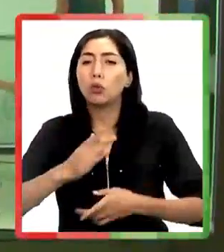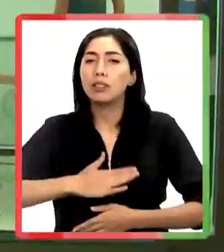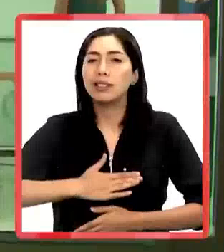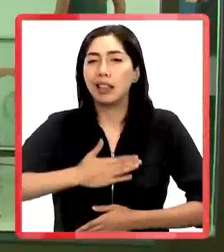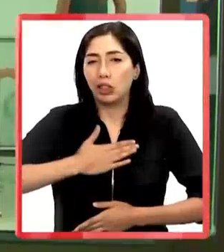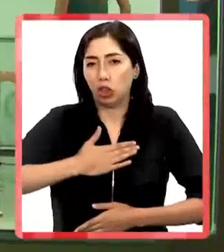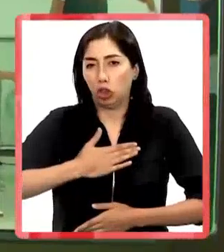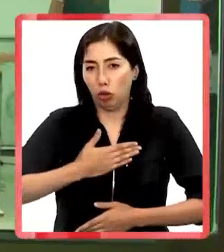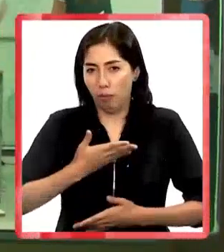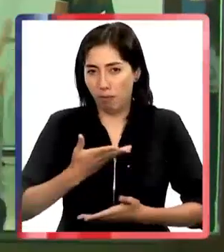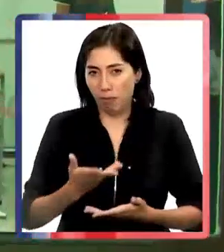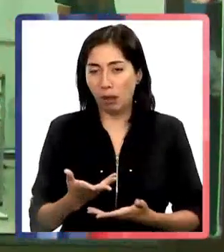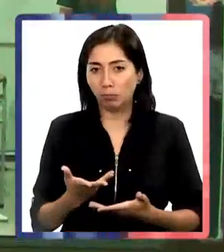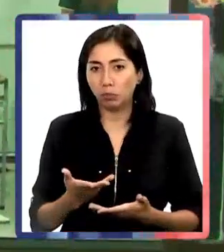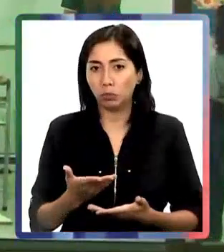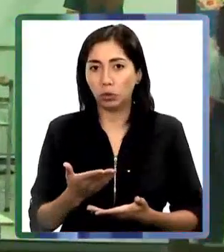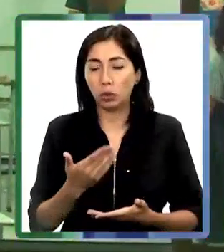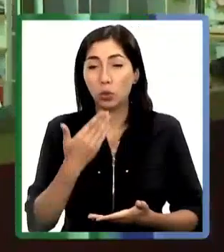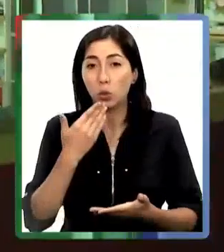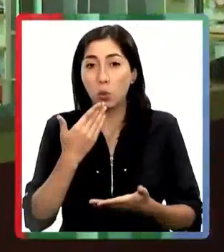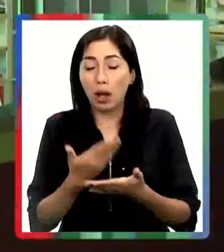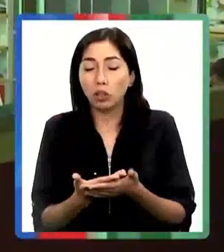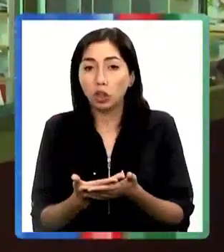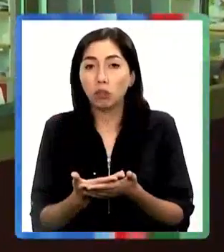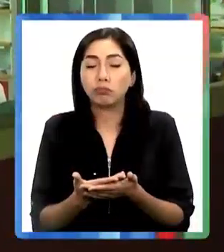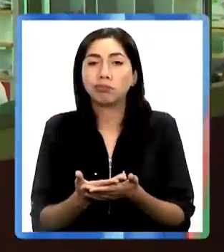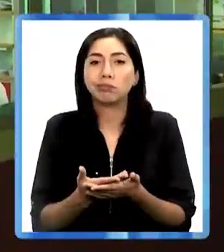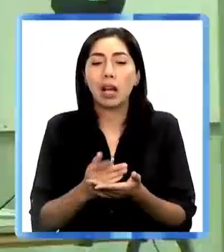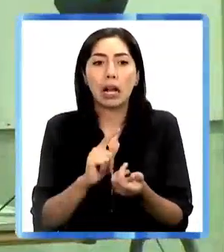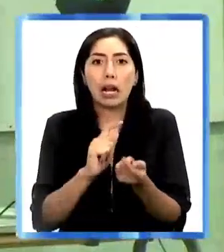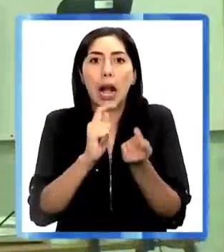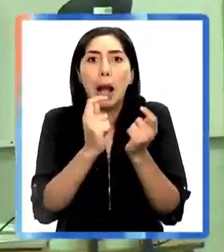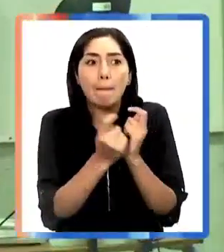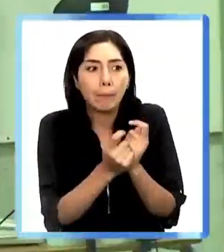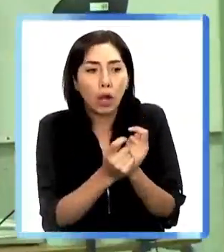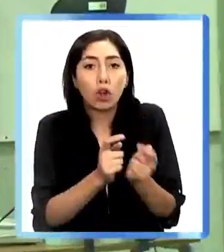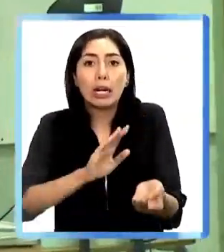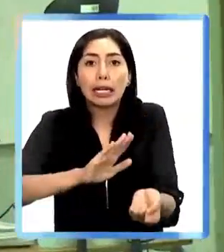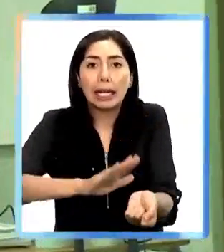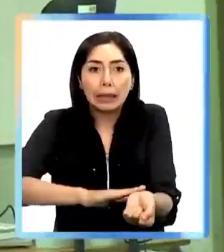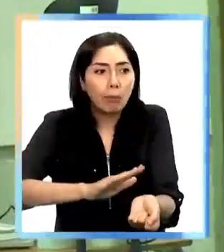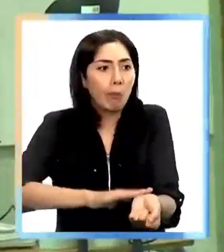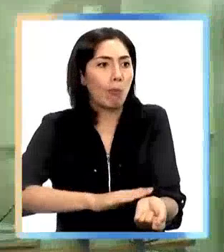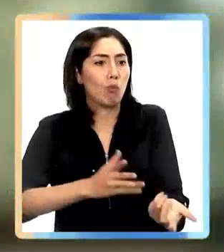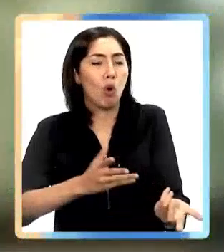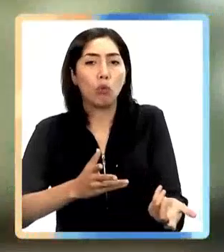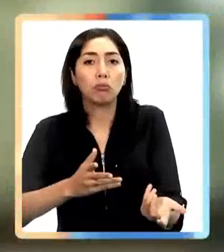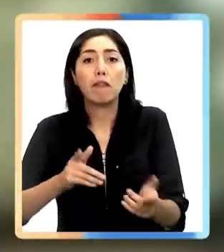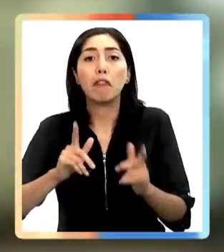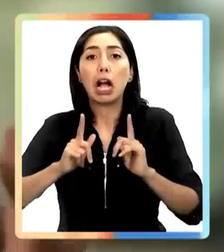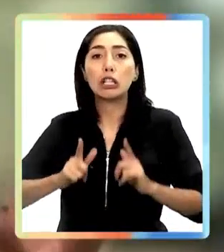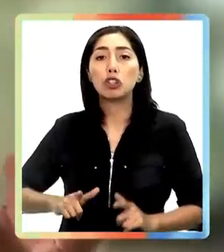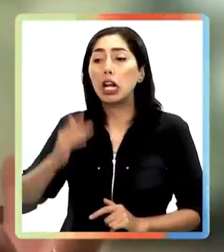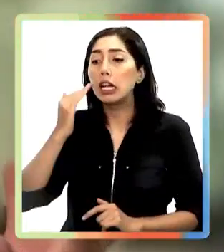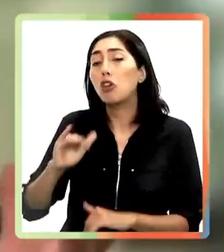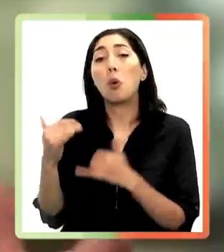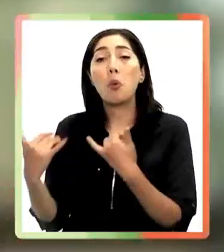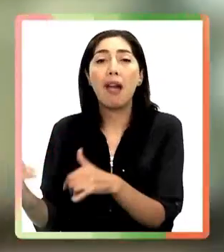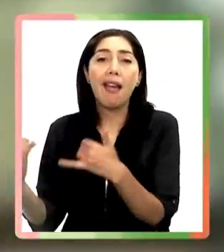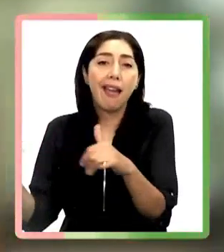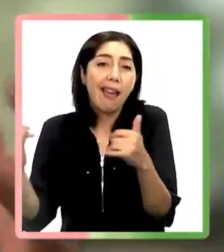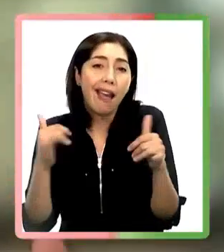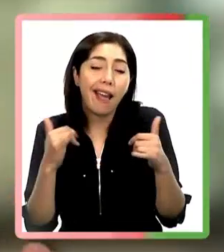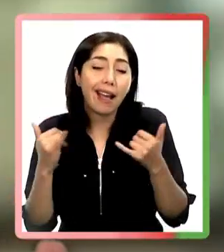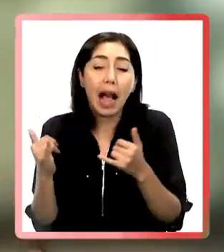alguna sintomatología asociada al cambio de ritmo que significa desde las vacaciones, en donde la mayoría además de los niños no hacen nada,